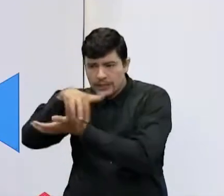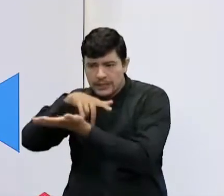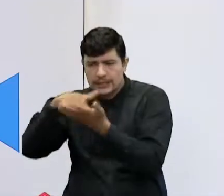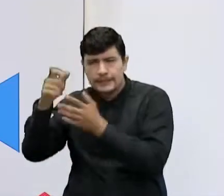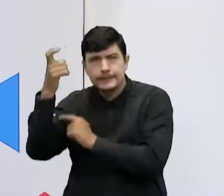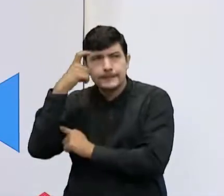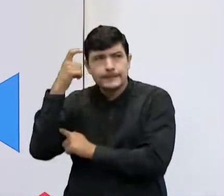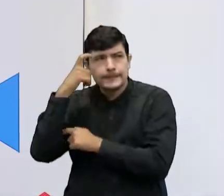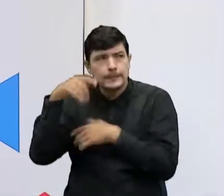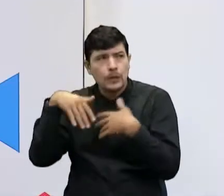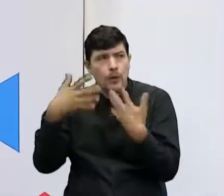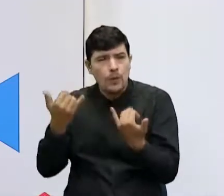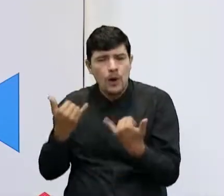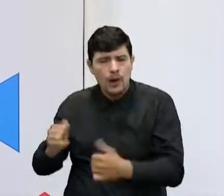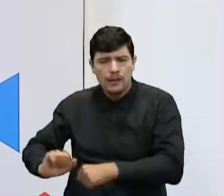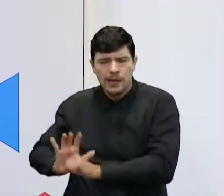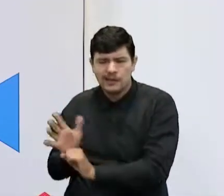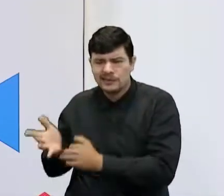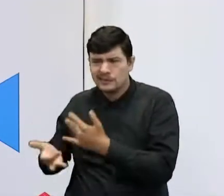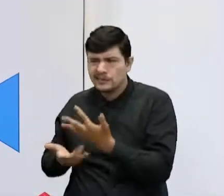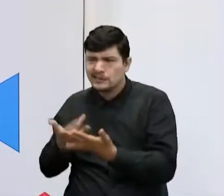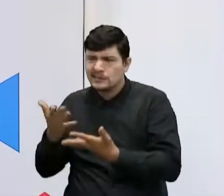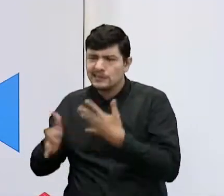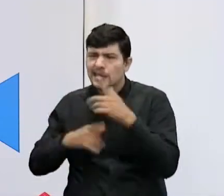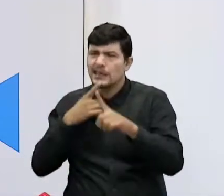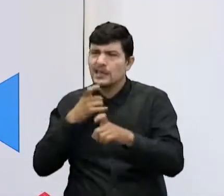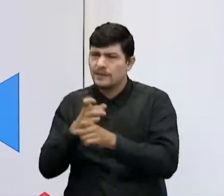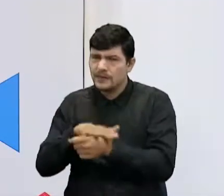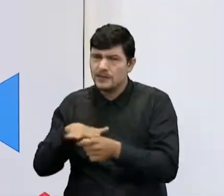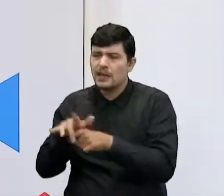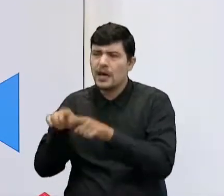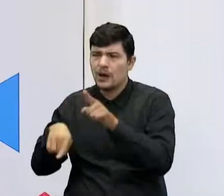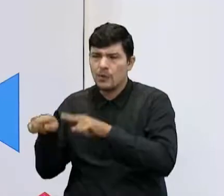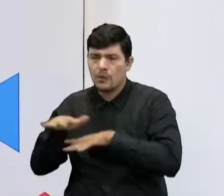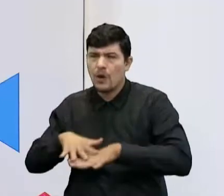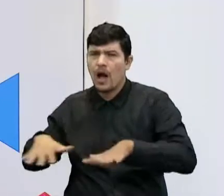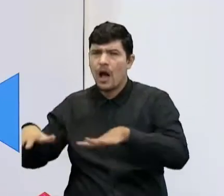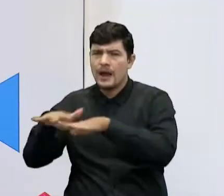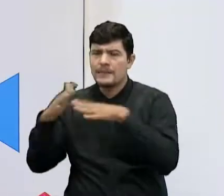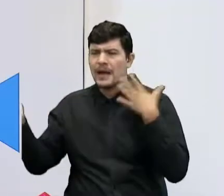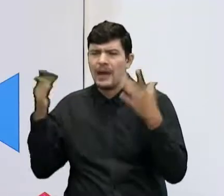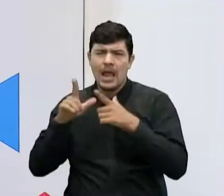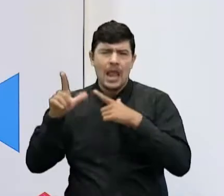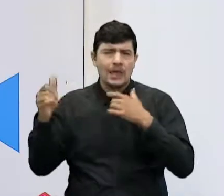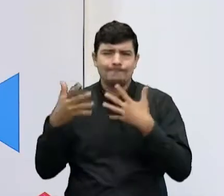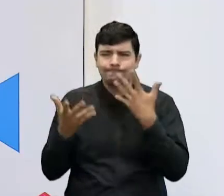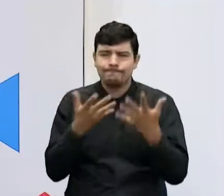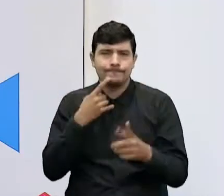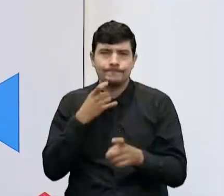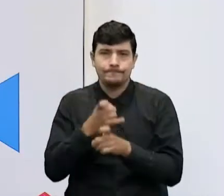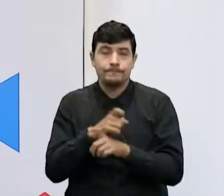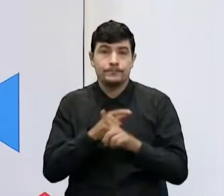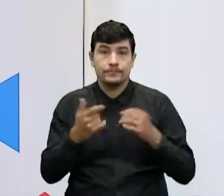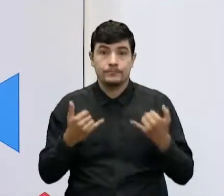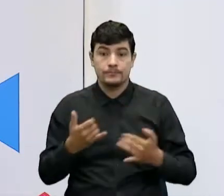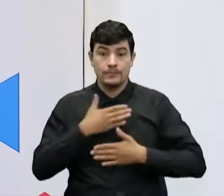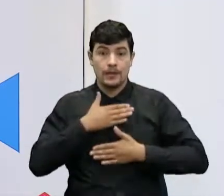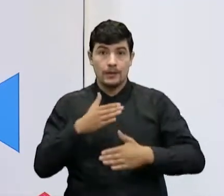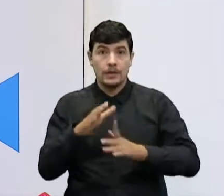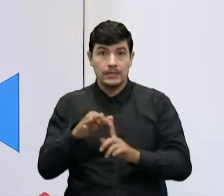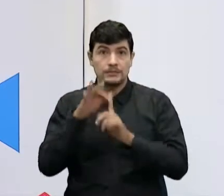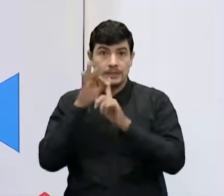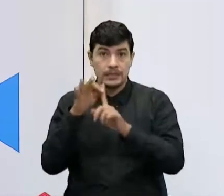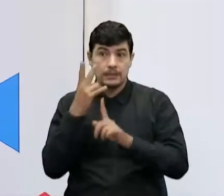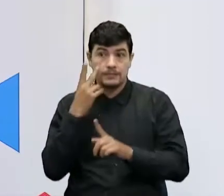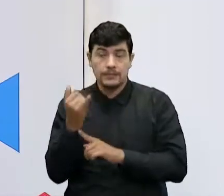momento cómo hacer que la educación llegara a todos los rincones de los hogares colombianos Además de eso, saludar de una manera muy especial a las